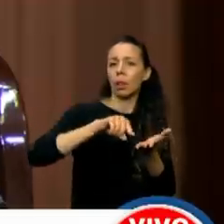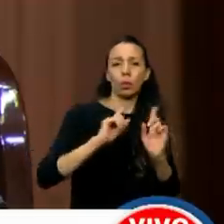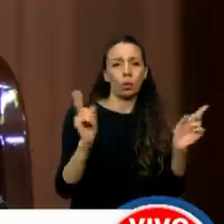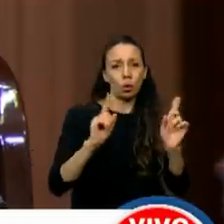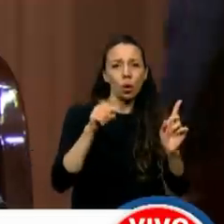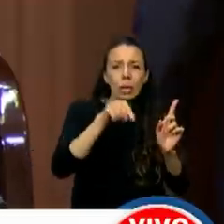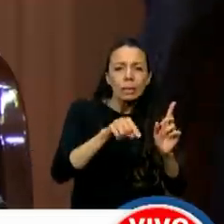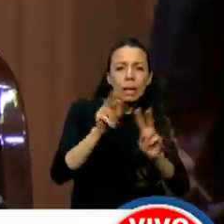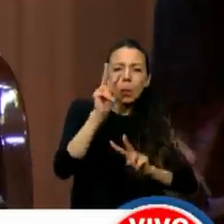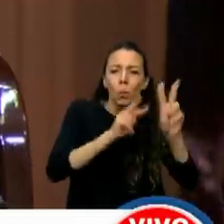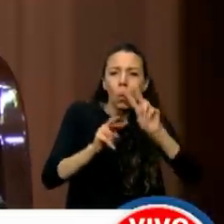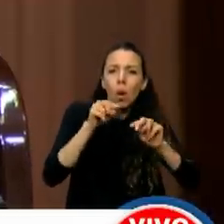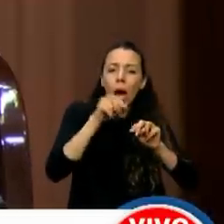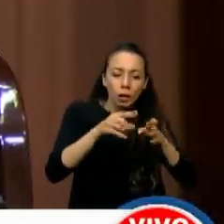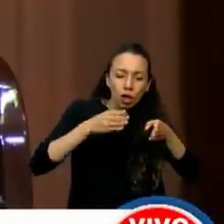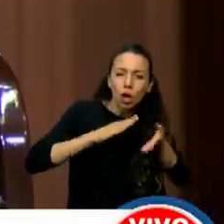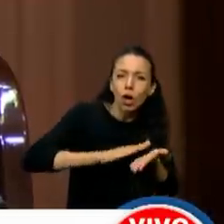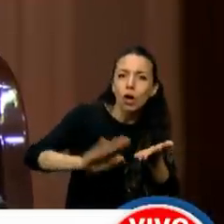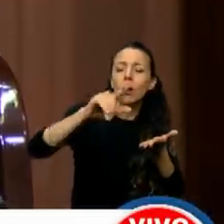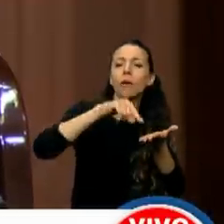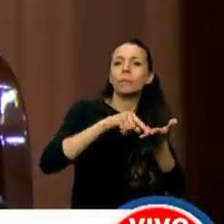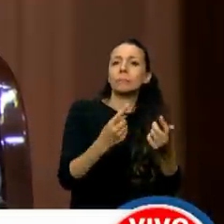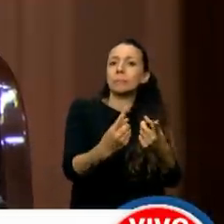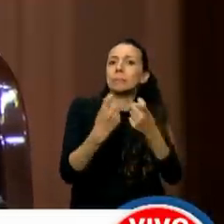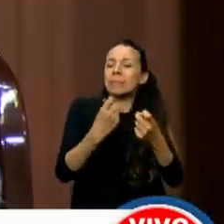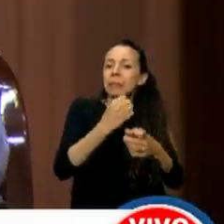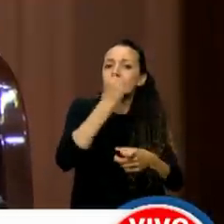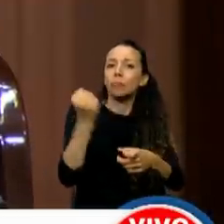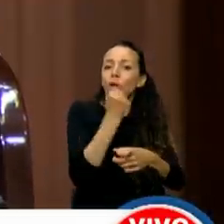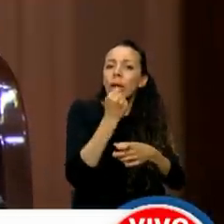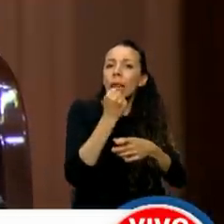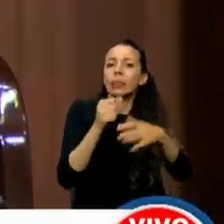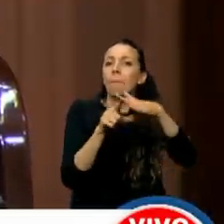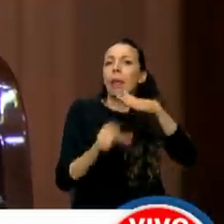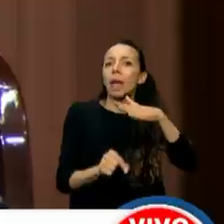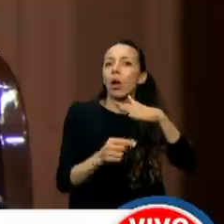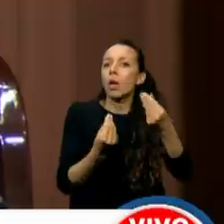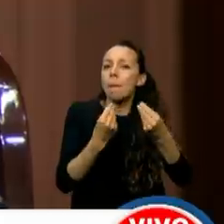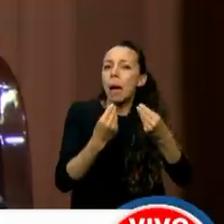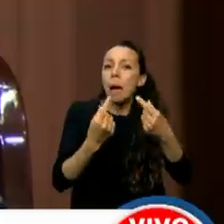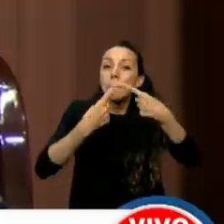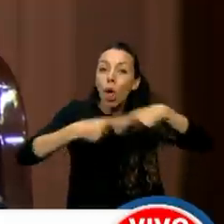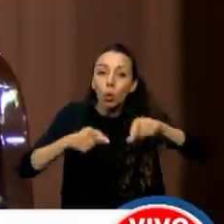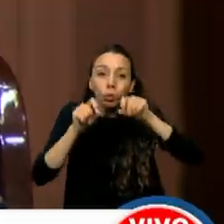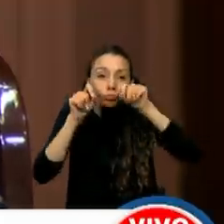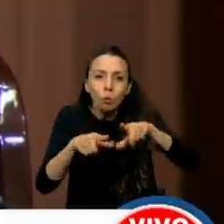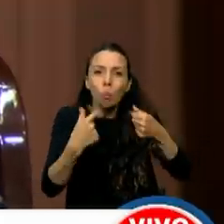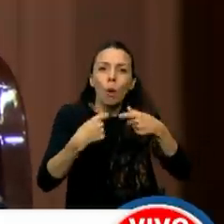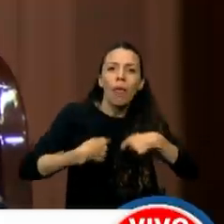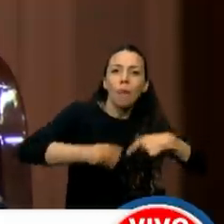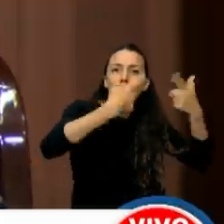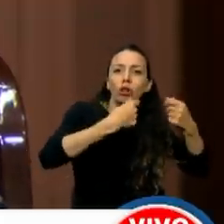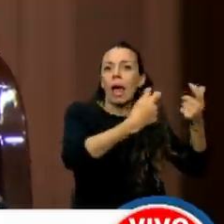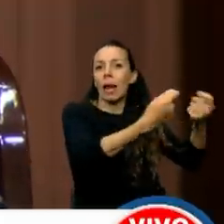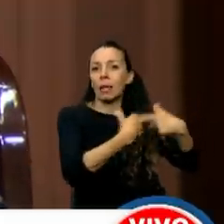el corredor bioceánico que estábamos necesitando en la patagonia para importar y exportar nuestros productos que son tan necesarios a través de nuestros